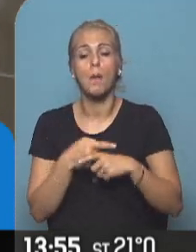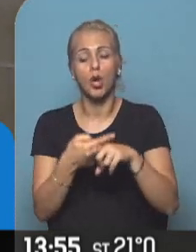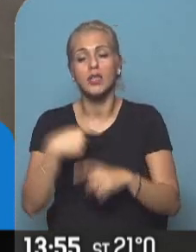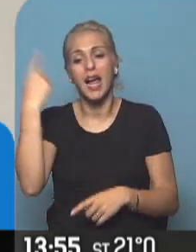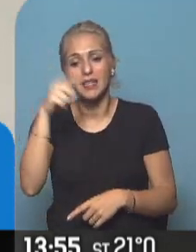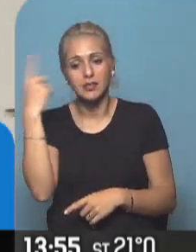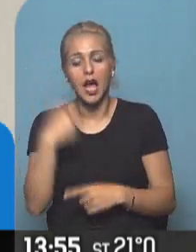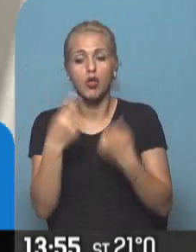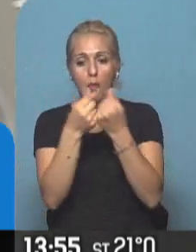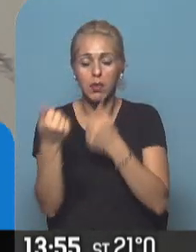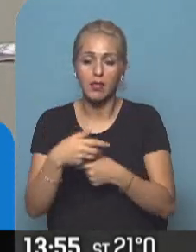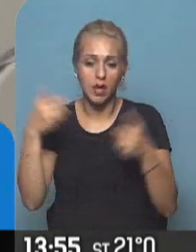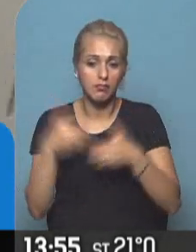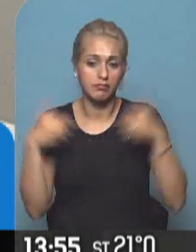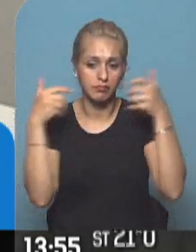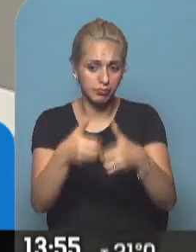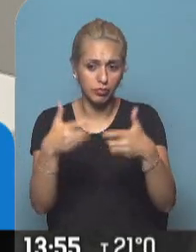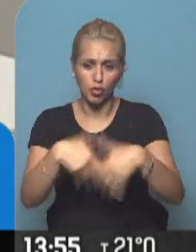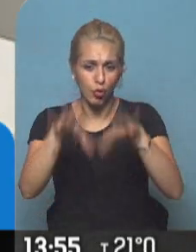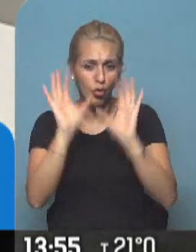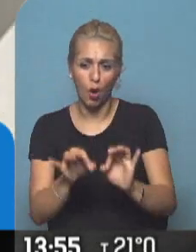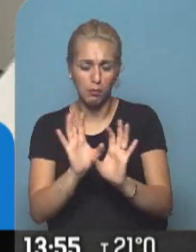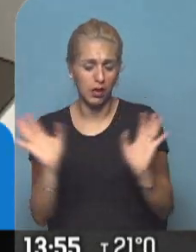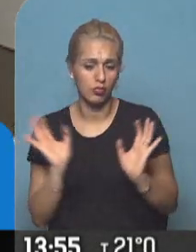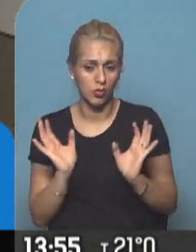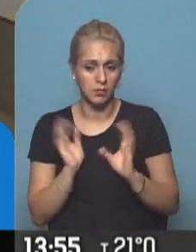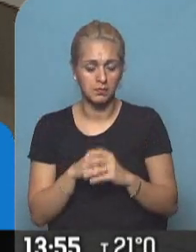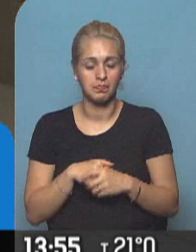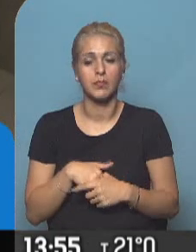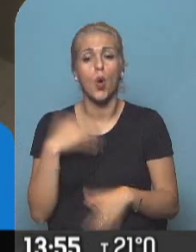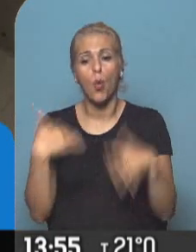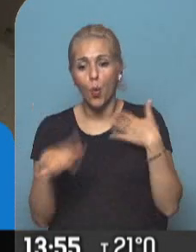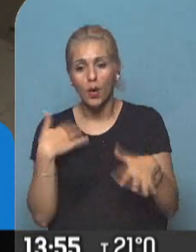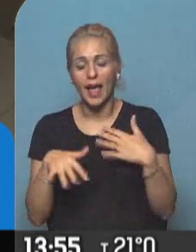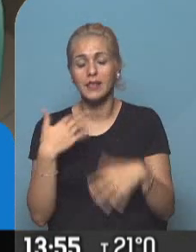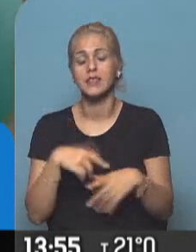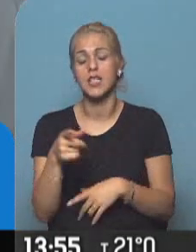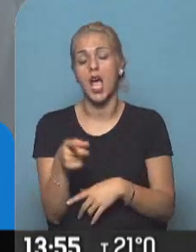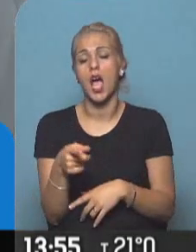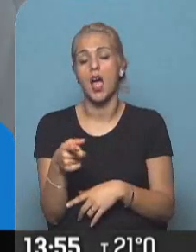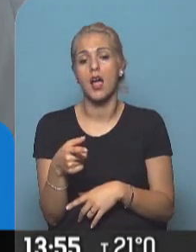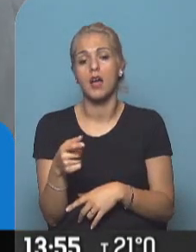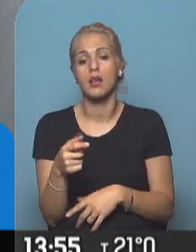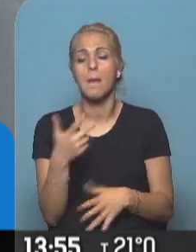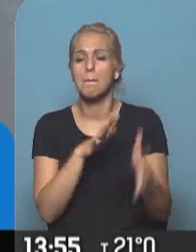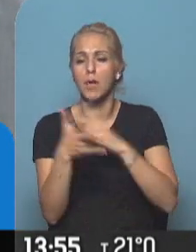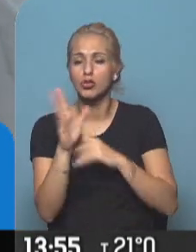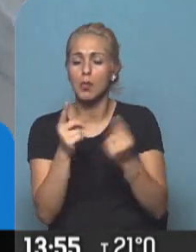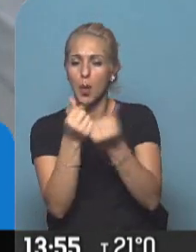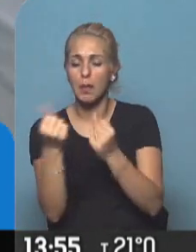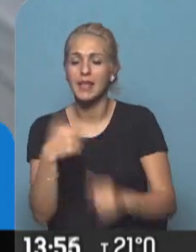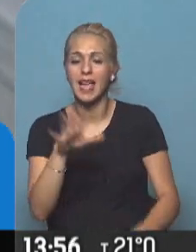lo financia el estado en su totalidad nuestra guardia de urgencias y derivación recibe unos